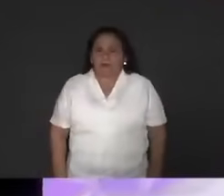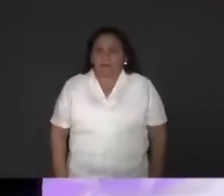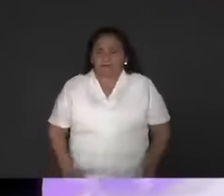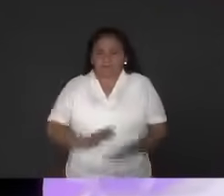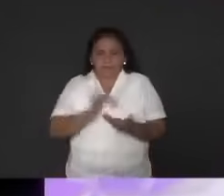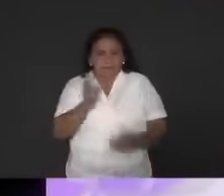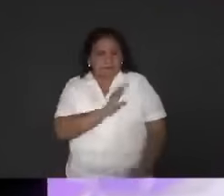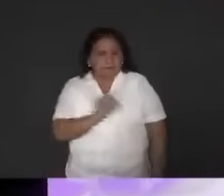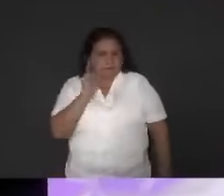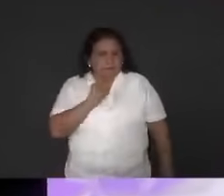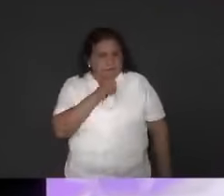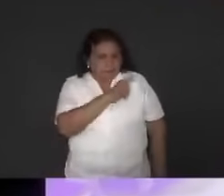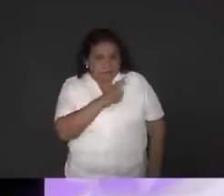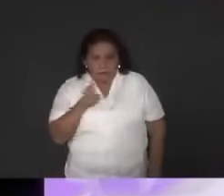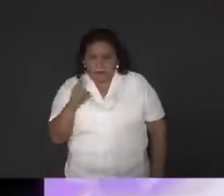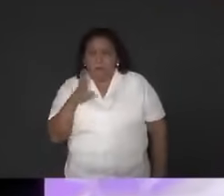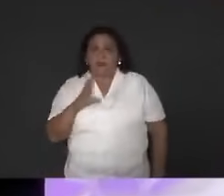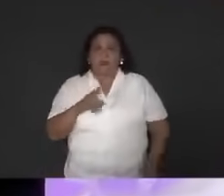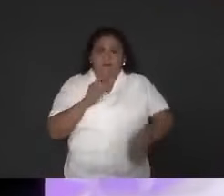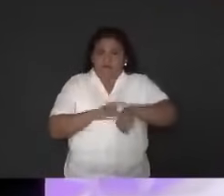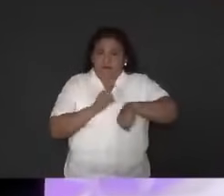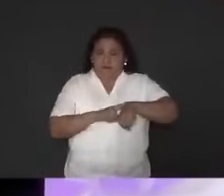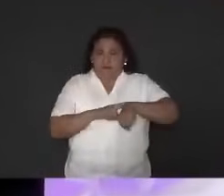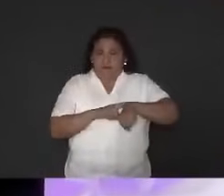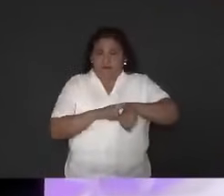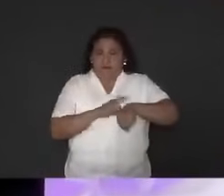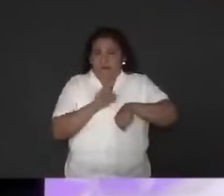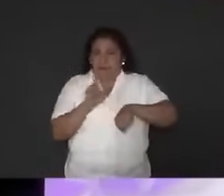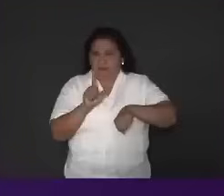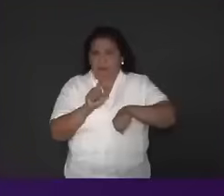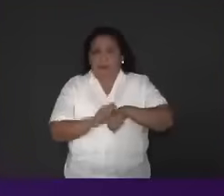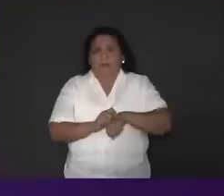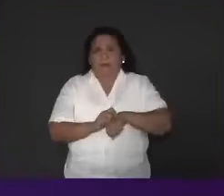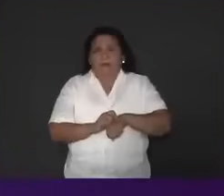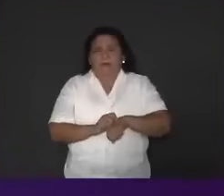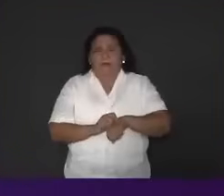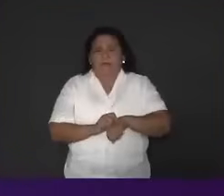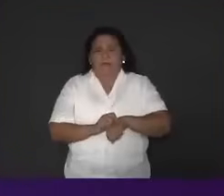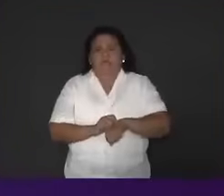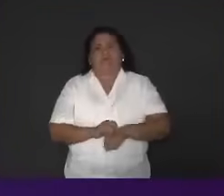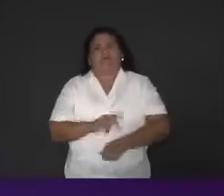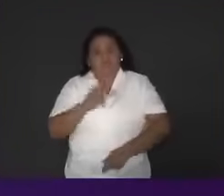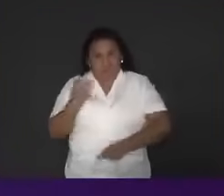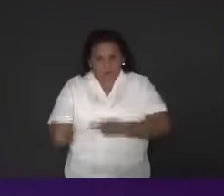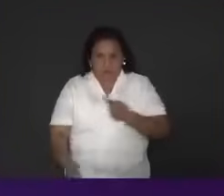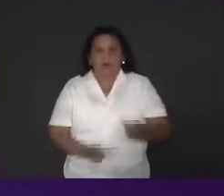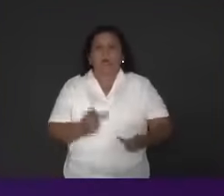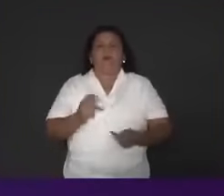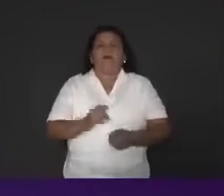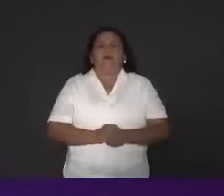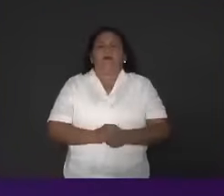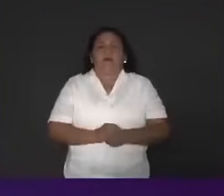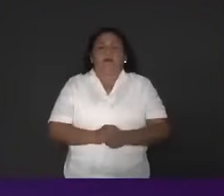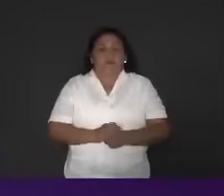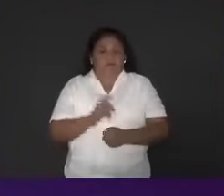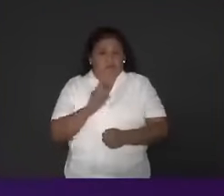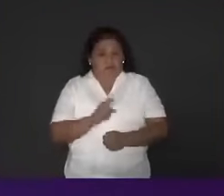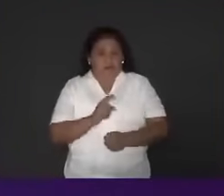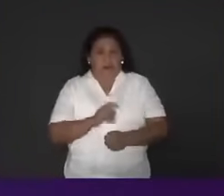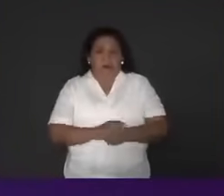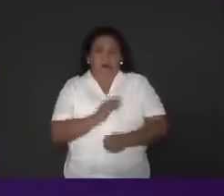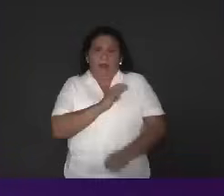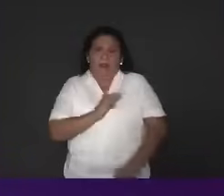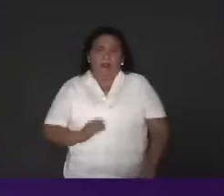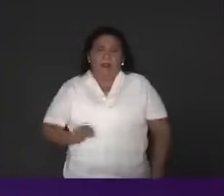Gracias, candidata. ¿Alguien más quiere hacer uso de su bolsa de tiempo? Continuamos con la siguiente pregunta del segmento. Bien, esta pregunta irá dirigida precisamente a